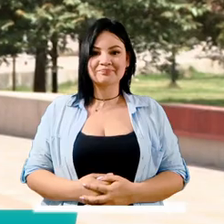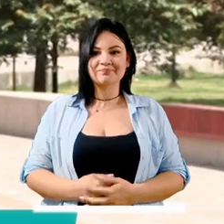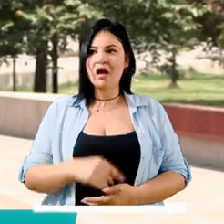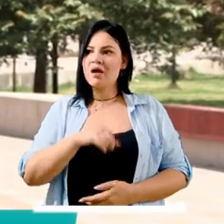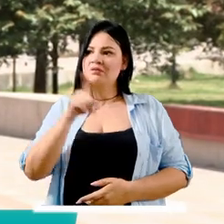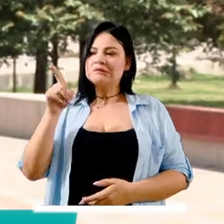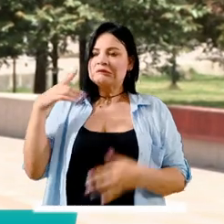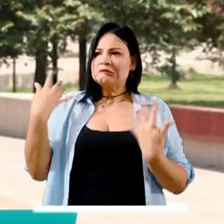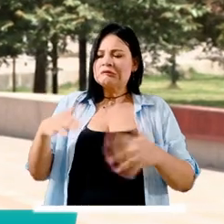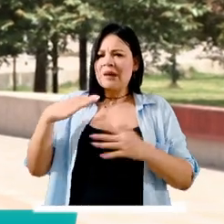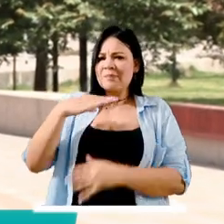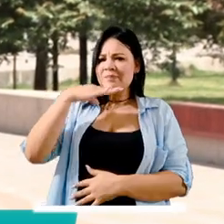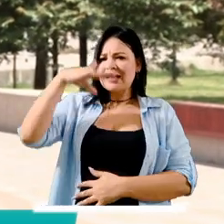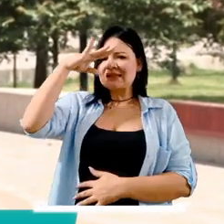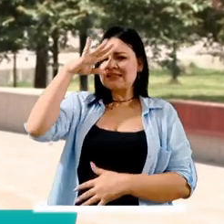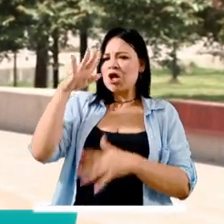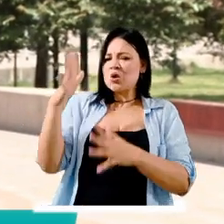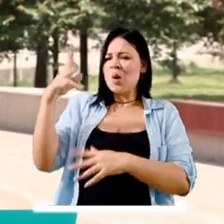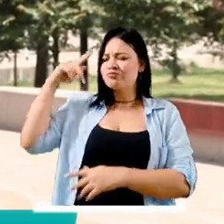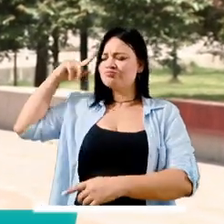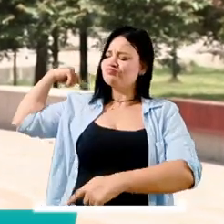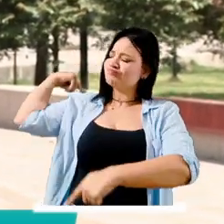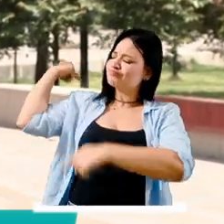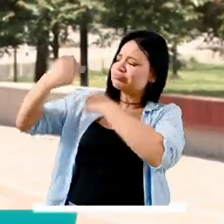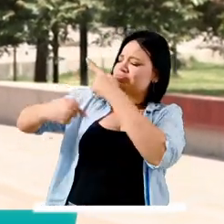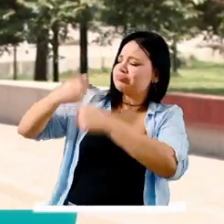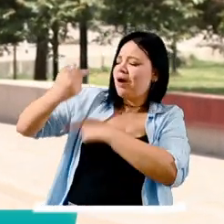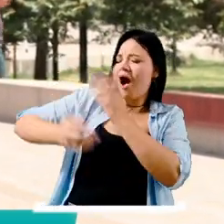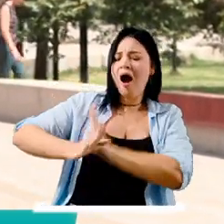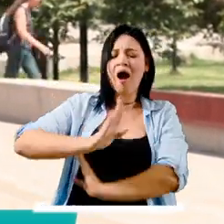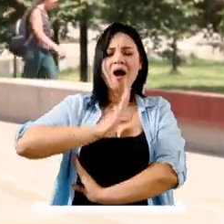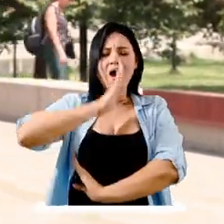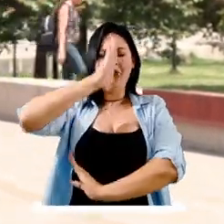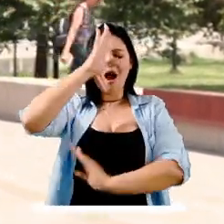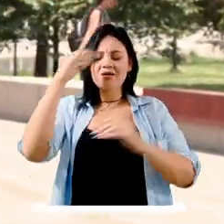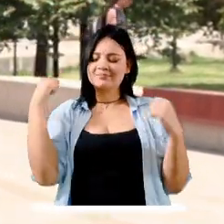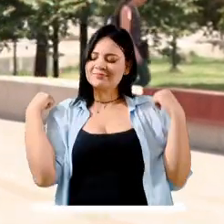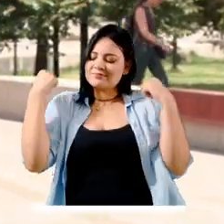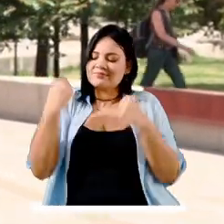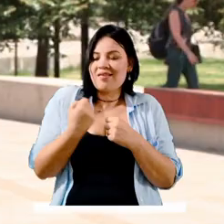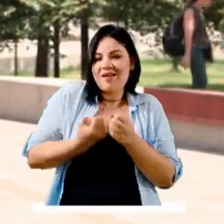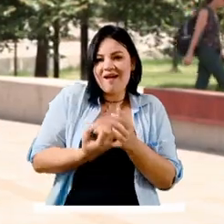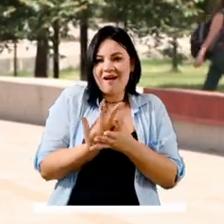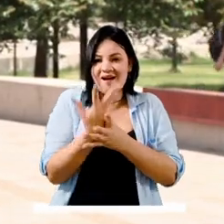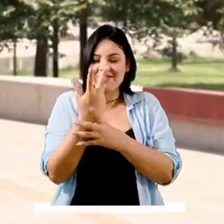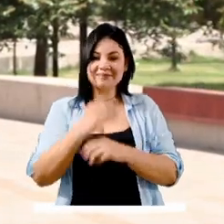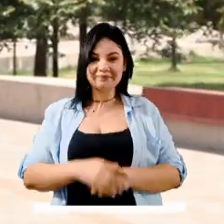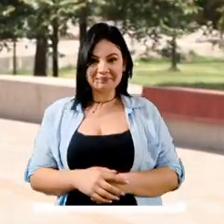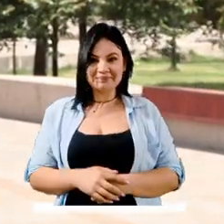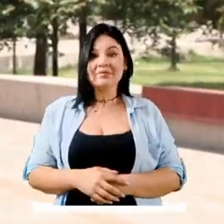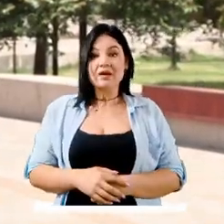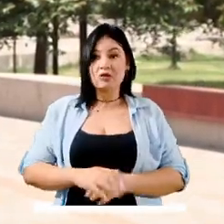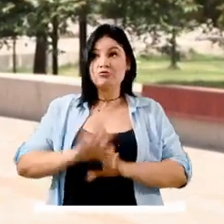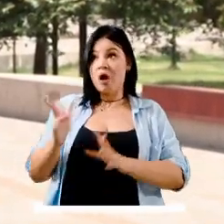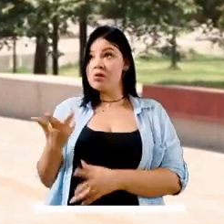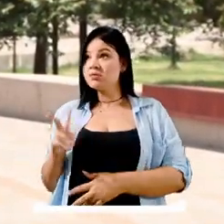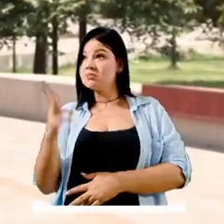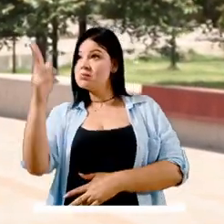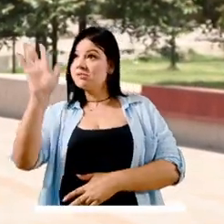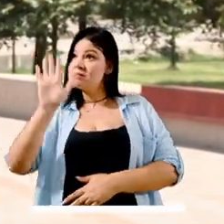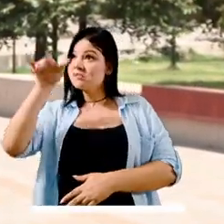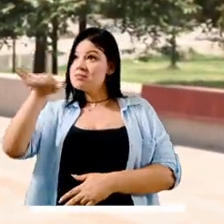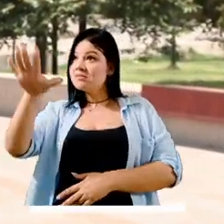ciencia de Medellín están los silleteros y está la tradición silletera. No solamente, digamos, en el sentido rural, sino que es lo que significa para la ciudad de